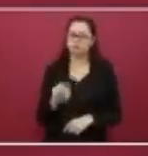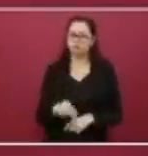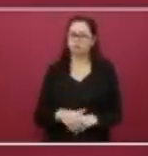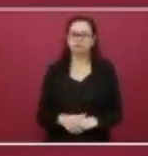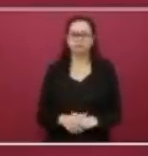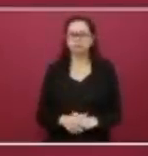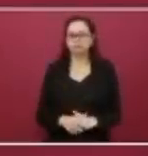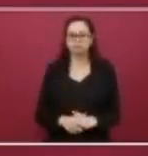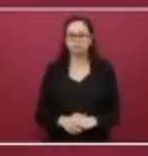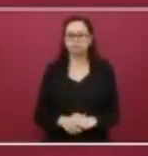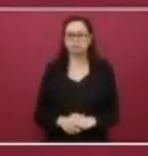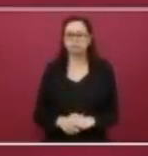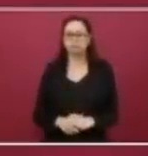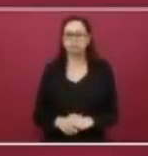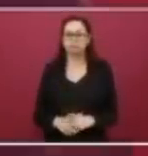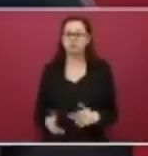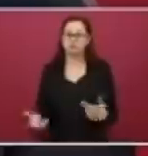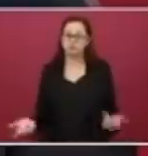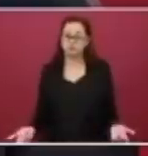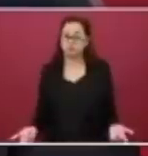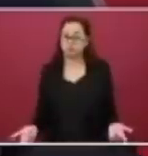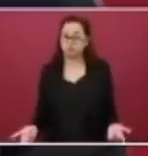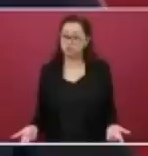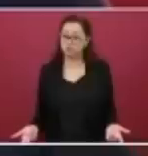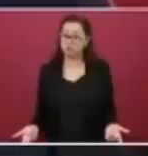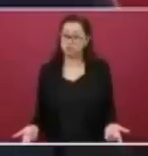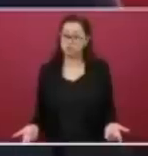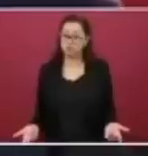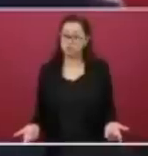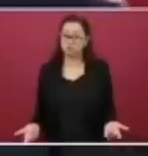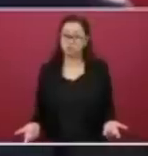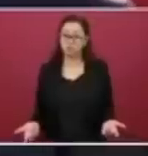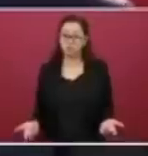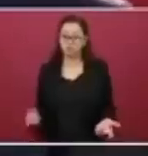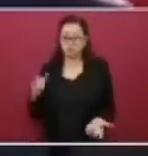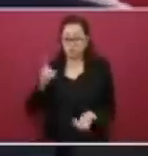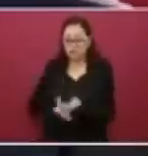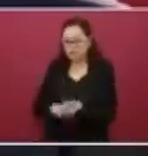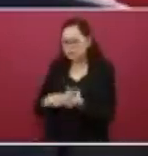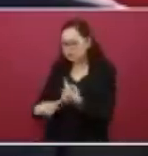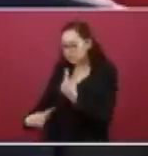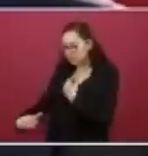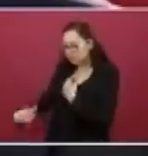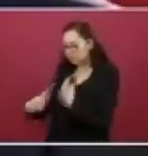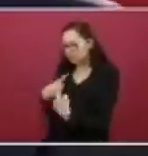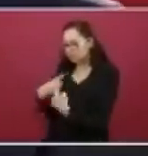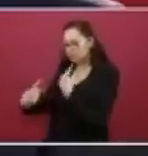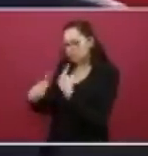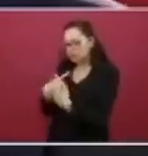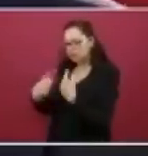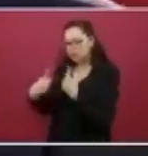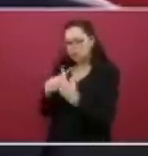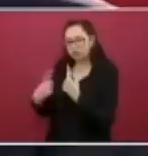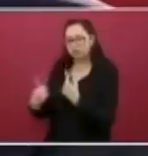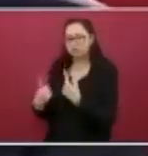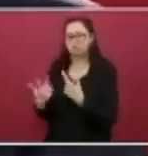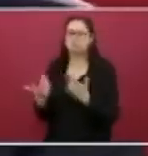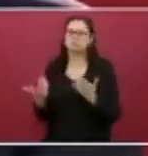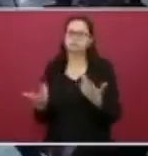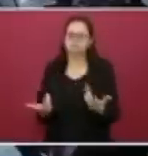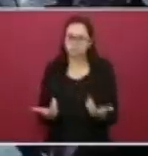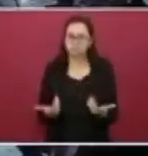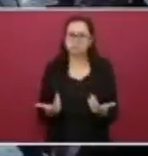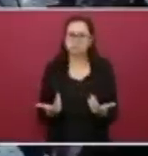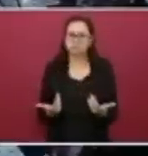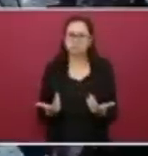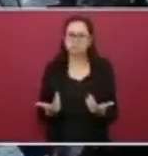estamos hasta cuidando tenemos aquí un debate interno sobre la pertinencia